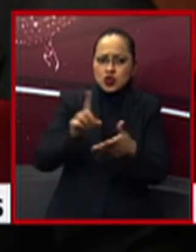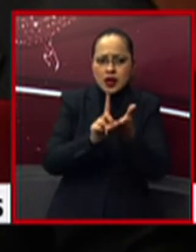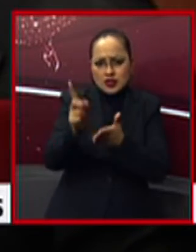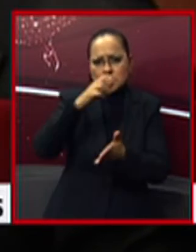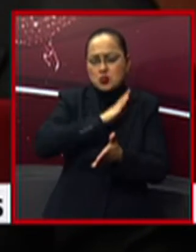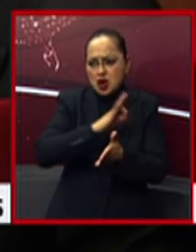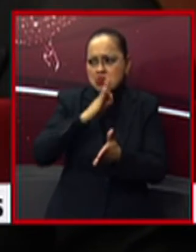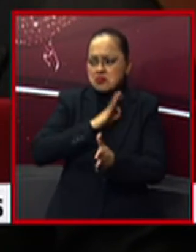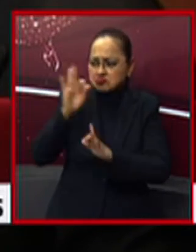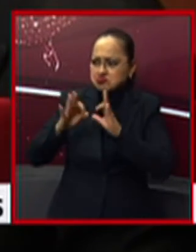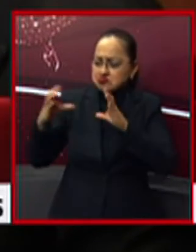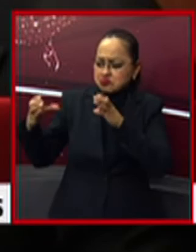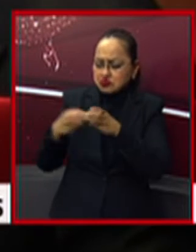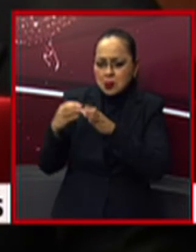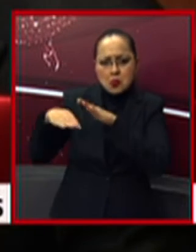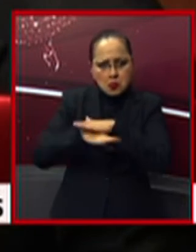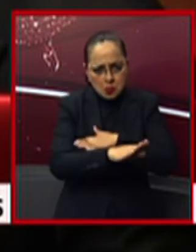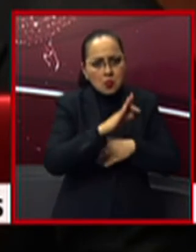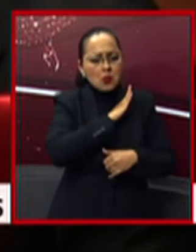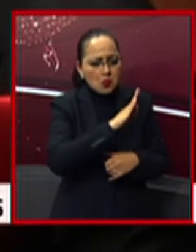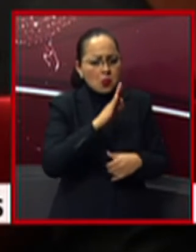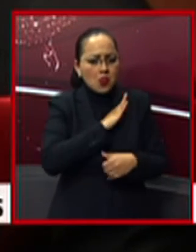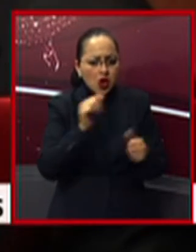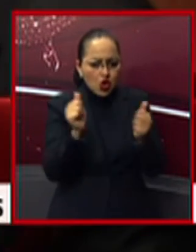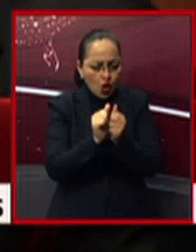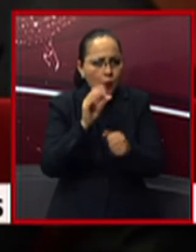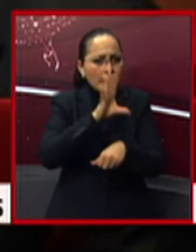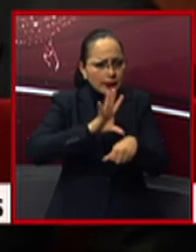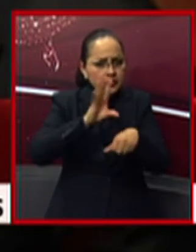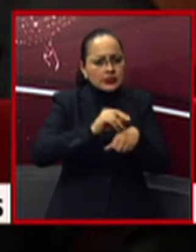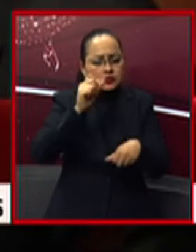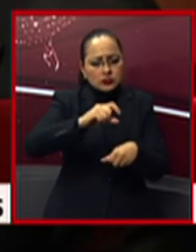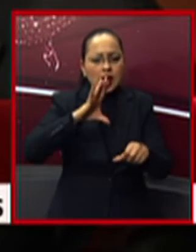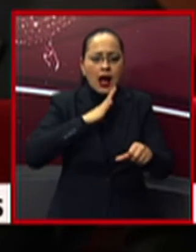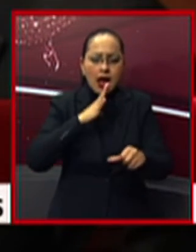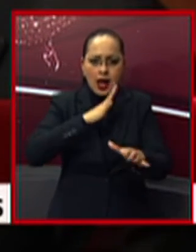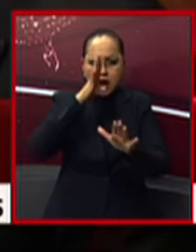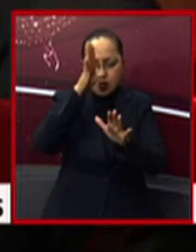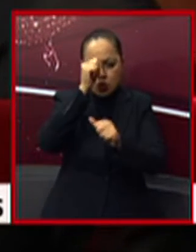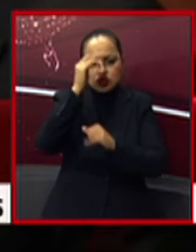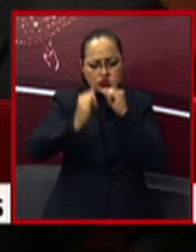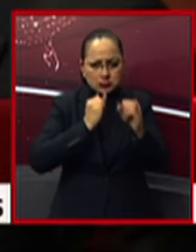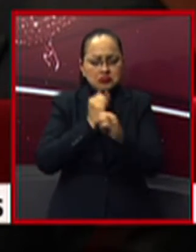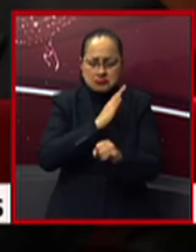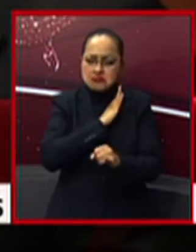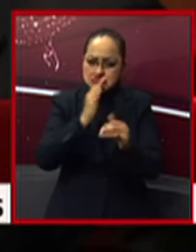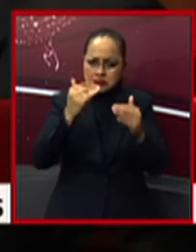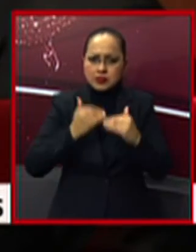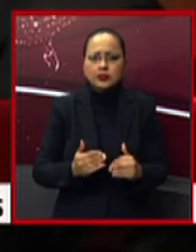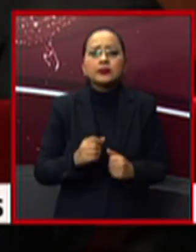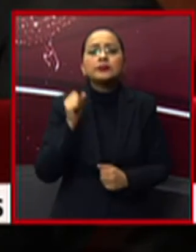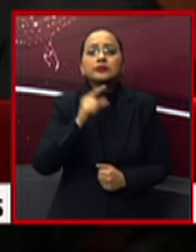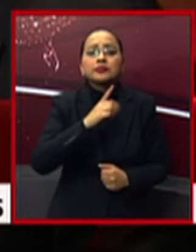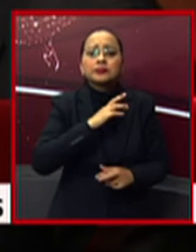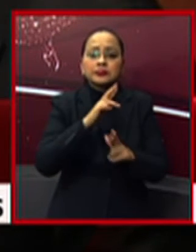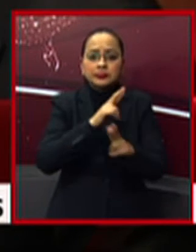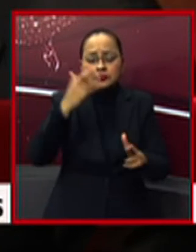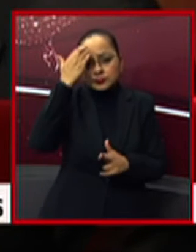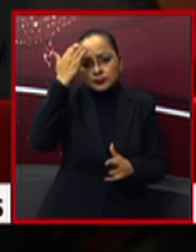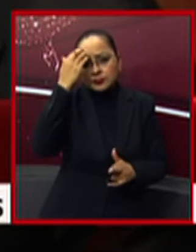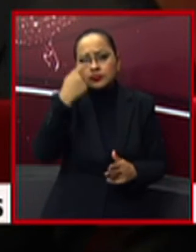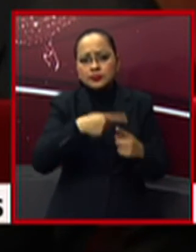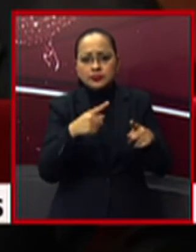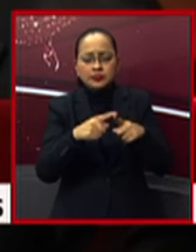y recibir asilo, de conformidad con las convenciones internacionales. En segundo término, que el reconocimiento de la